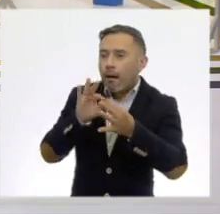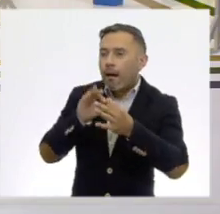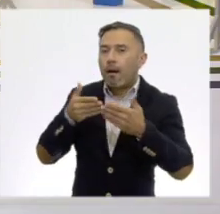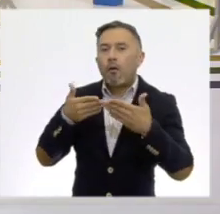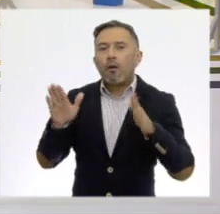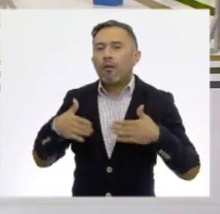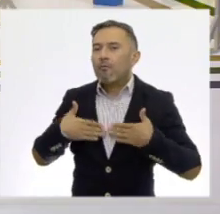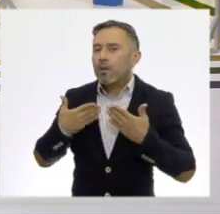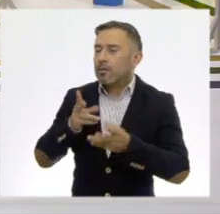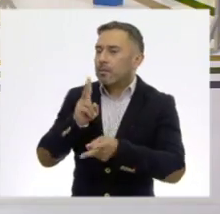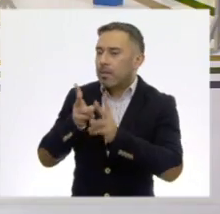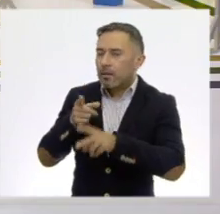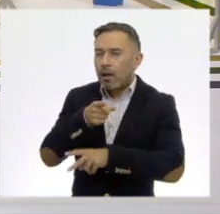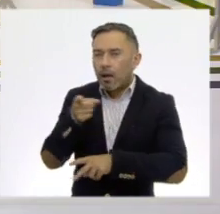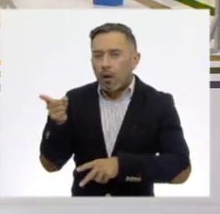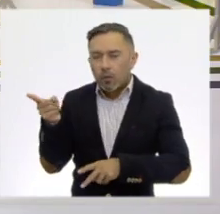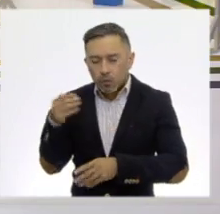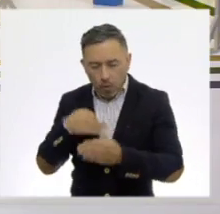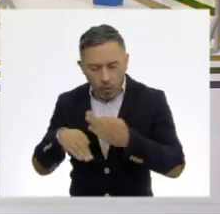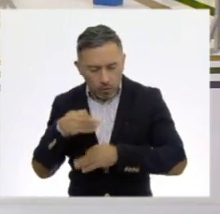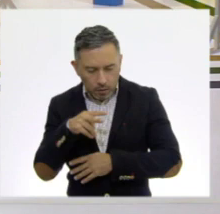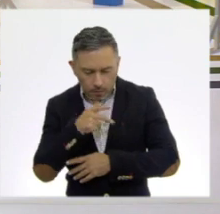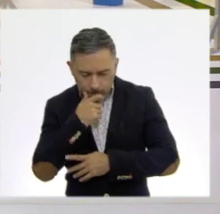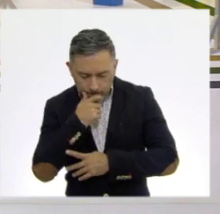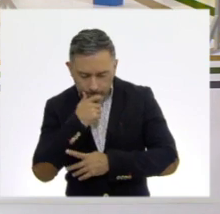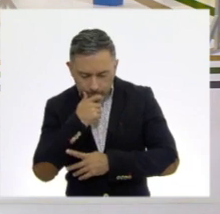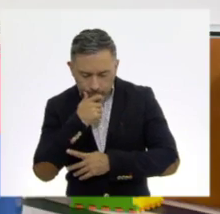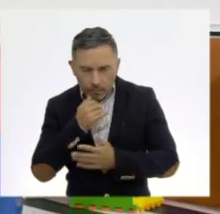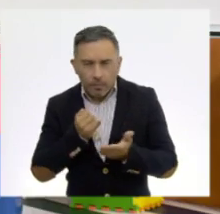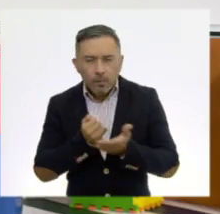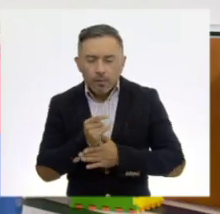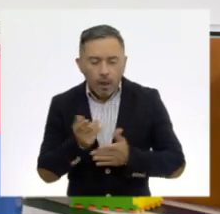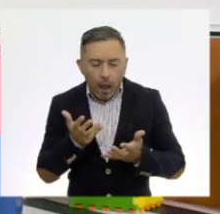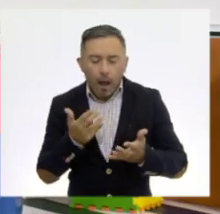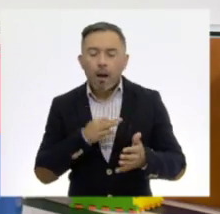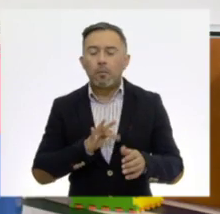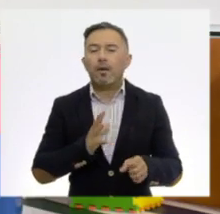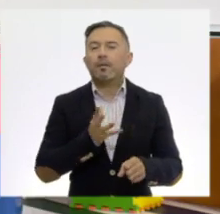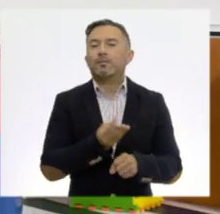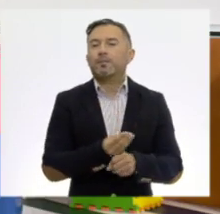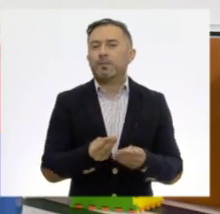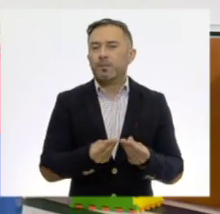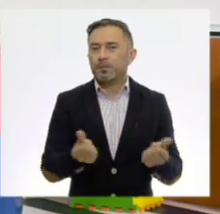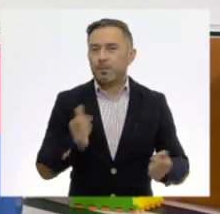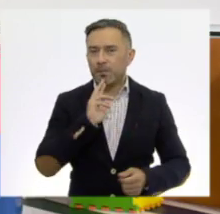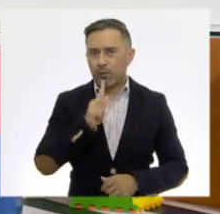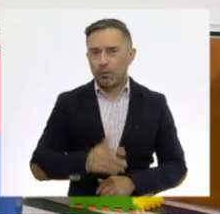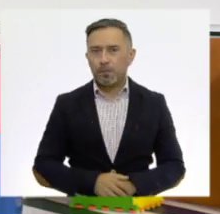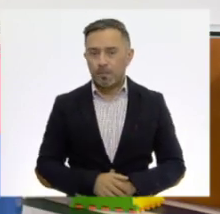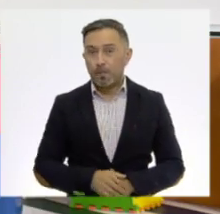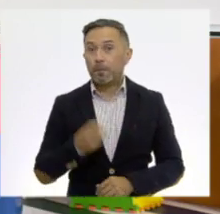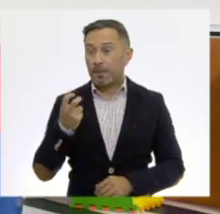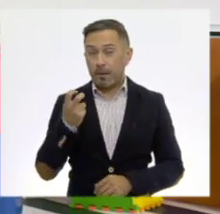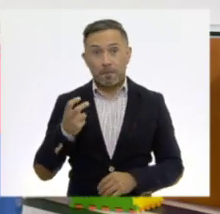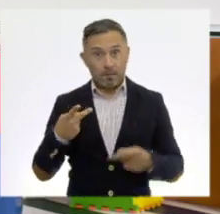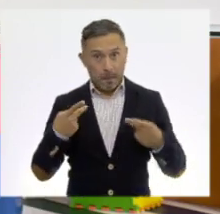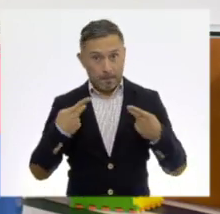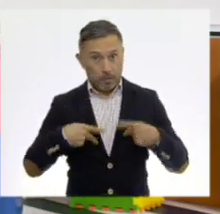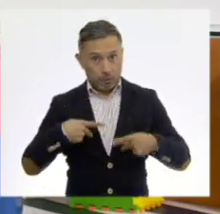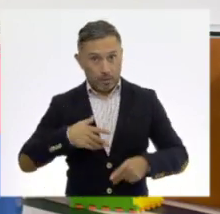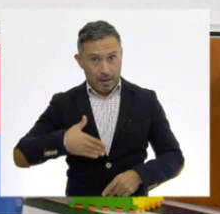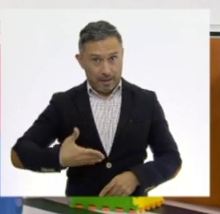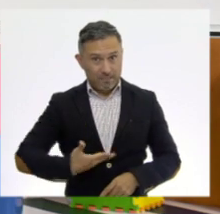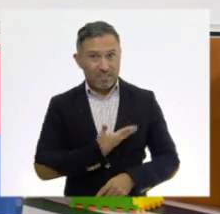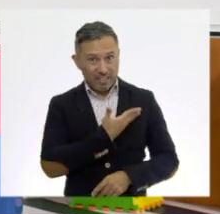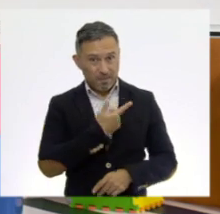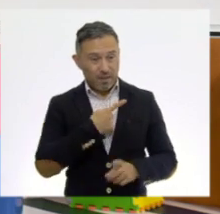podamos tomar las mejores decisiones. Sí, claro, porque entonces eso significa que no solo la persona que es víctima de acoso